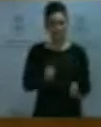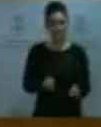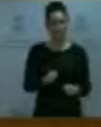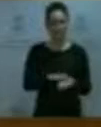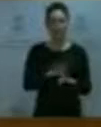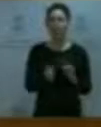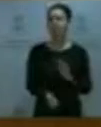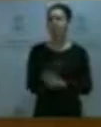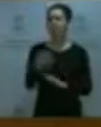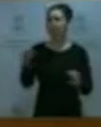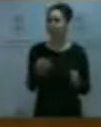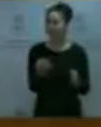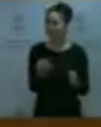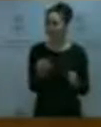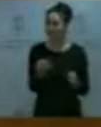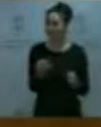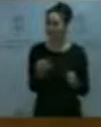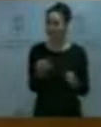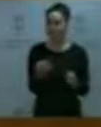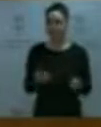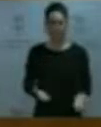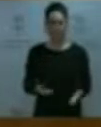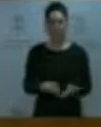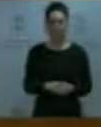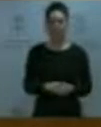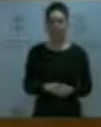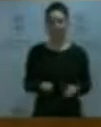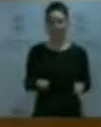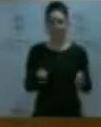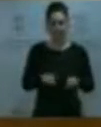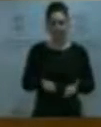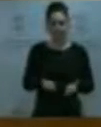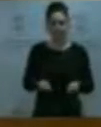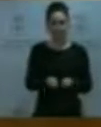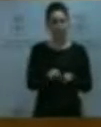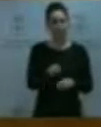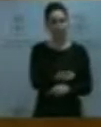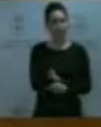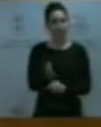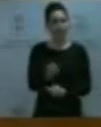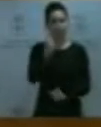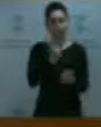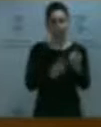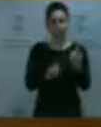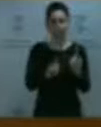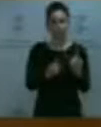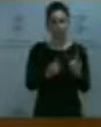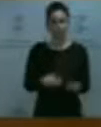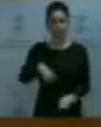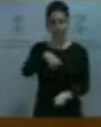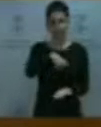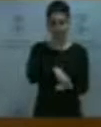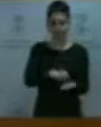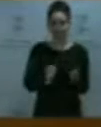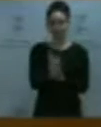el cierre, como quieren algunos de ustedes, de las centrales térmicas y de las centrales